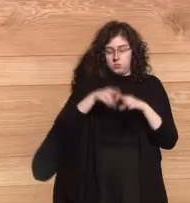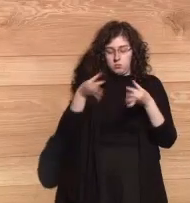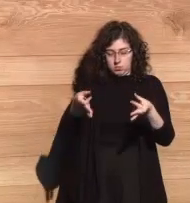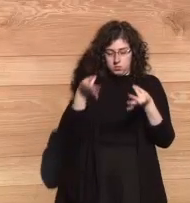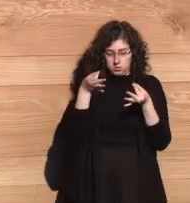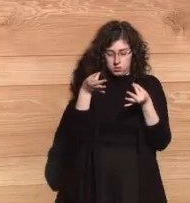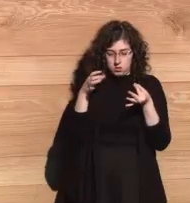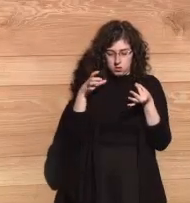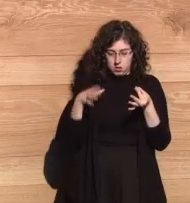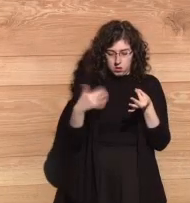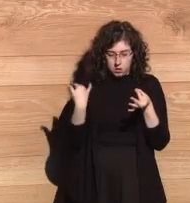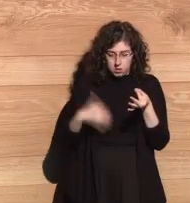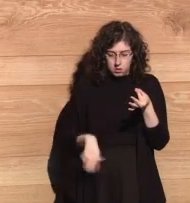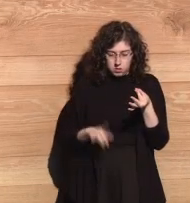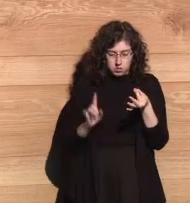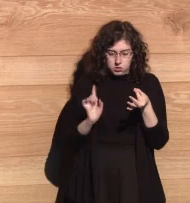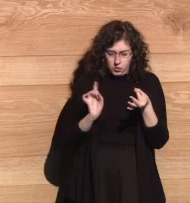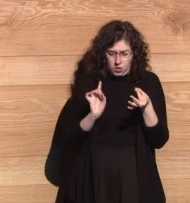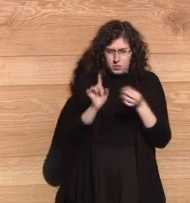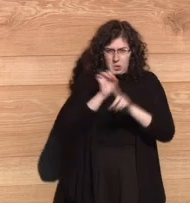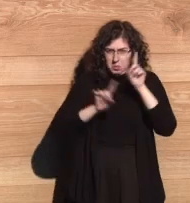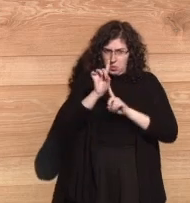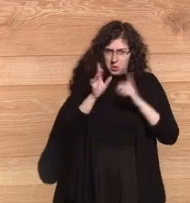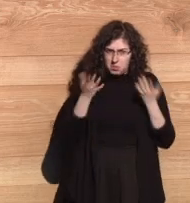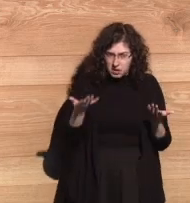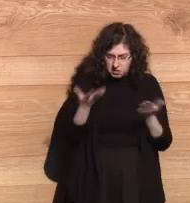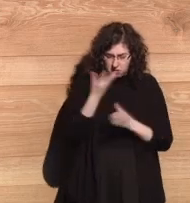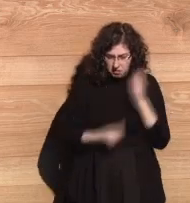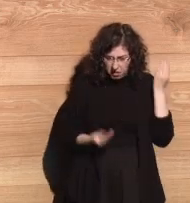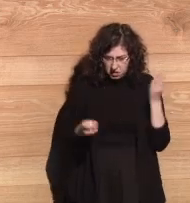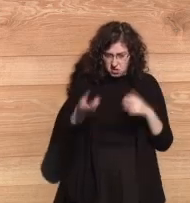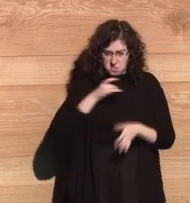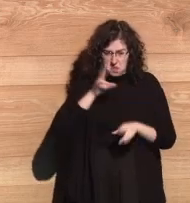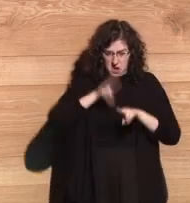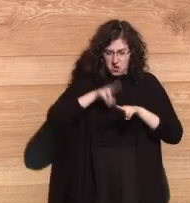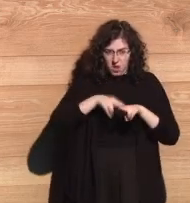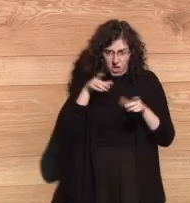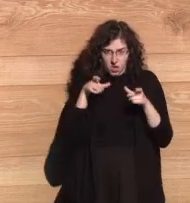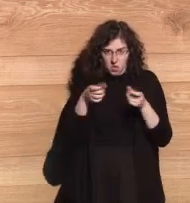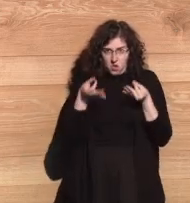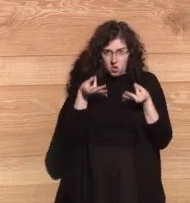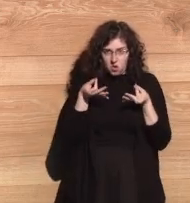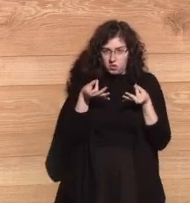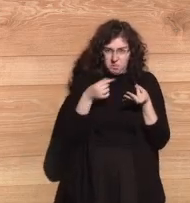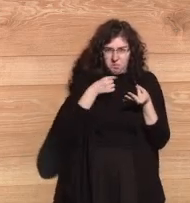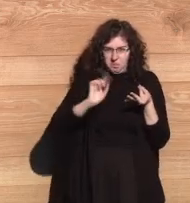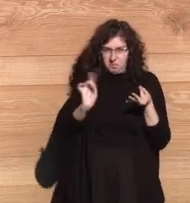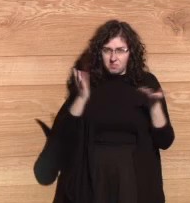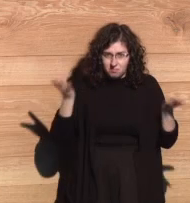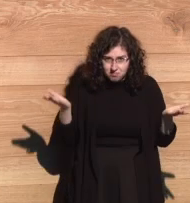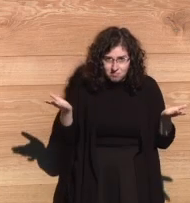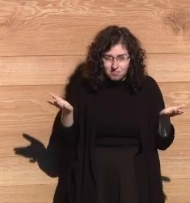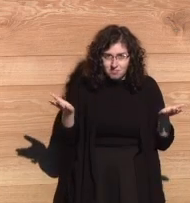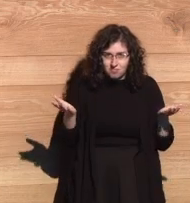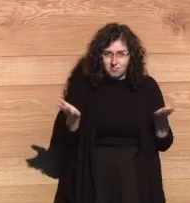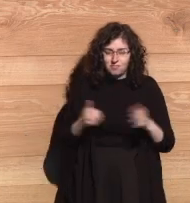quedaron mirando y dicen, no, pero hay un problema, está un error, están en blanco y negro, ¿no? No les gustó para nada. Y entonces,